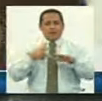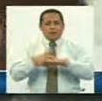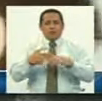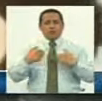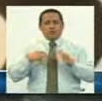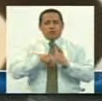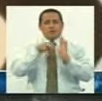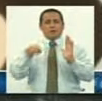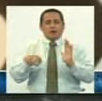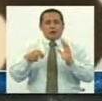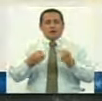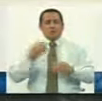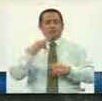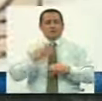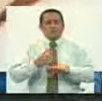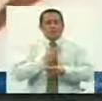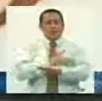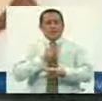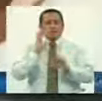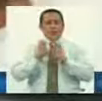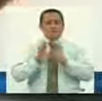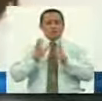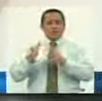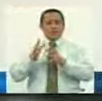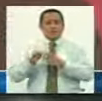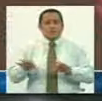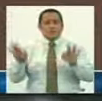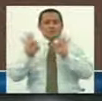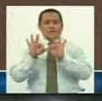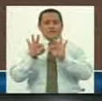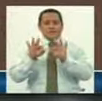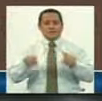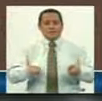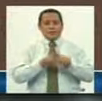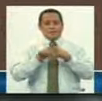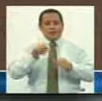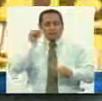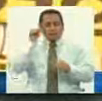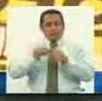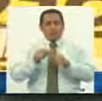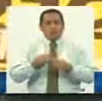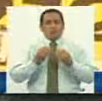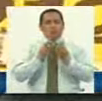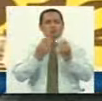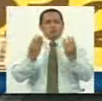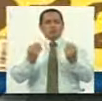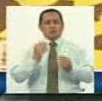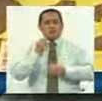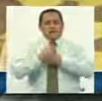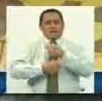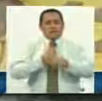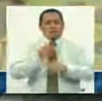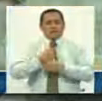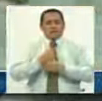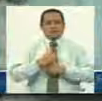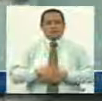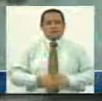bajar" o "como siempre lo urgente no deja tiempo para lo importante" serán recordadas por muchos años más.